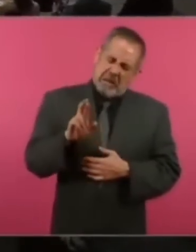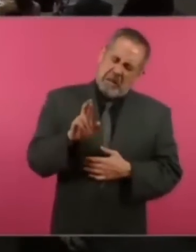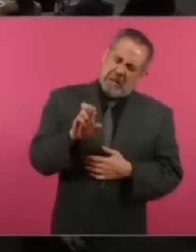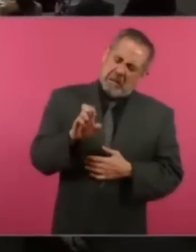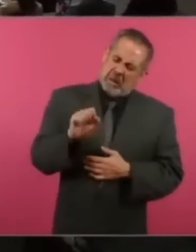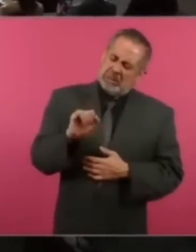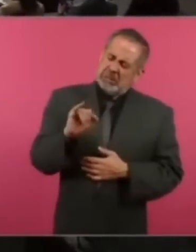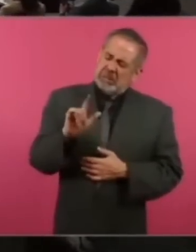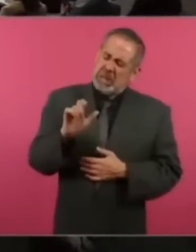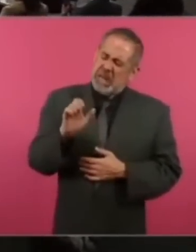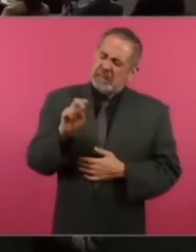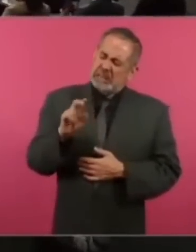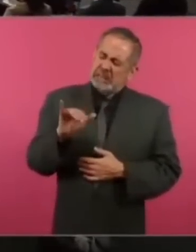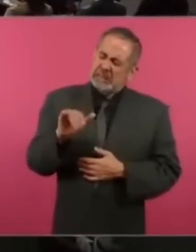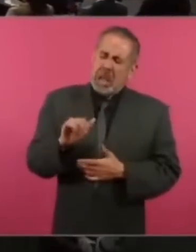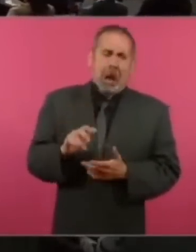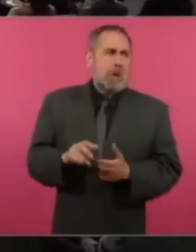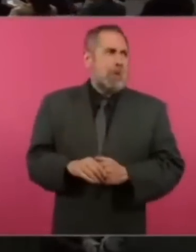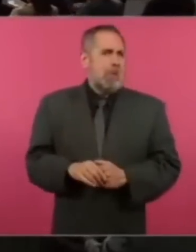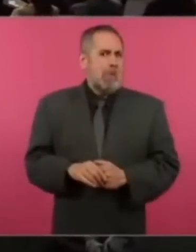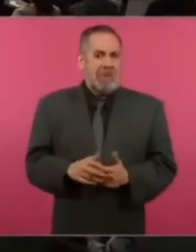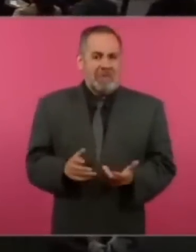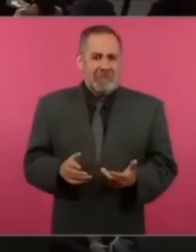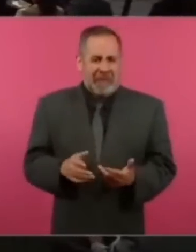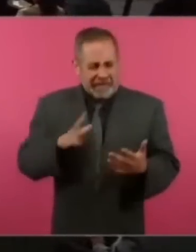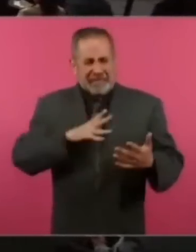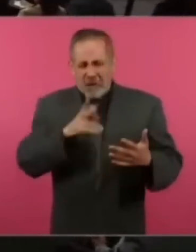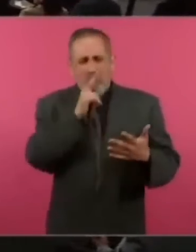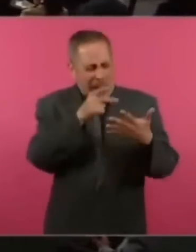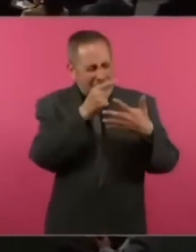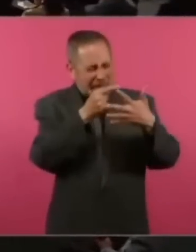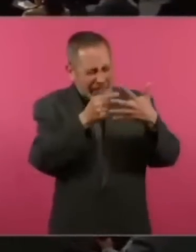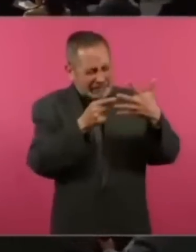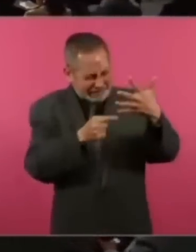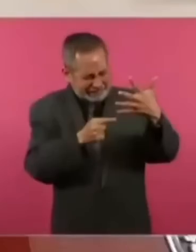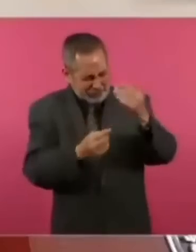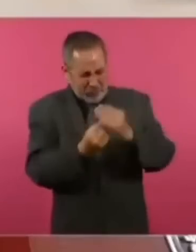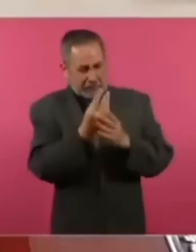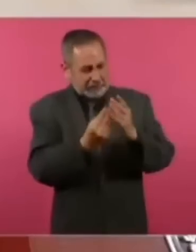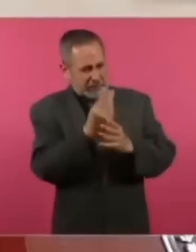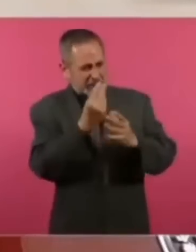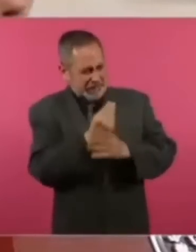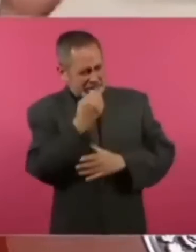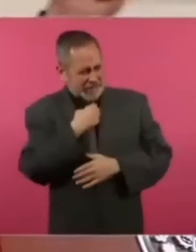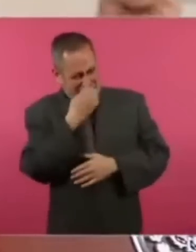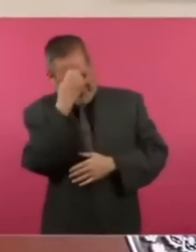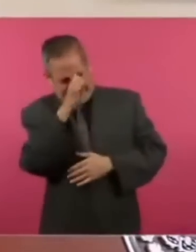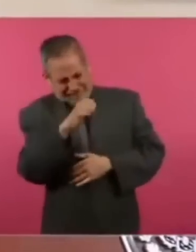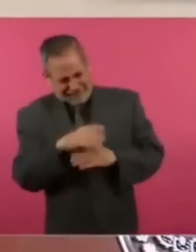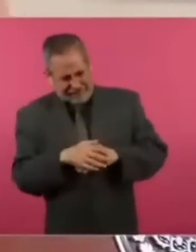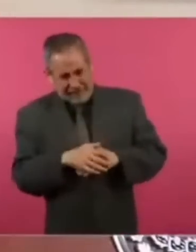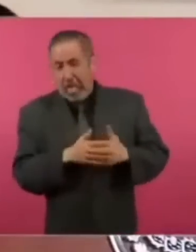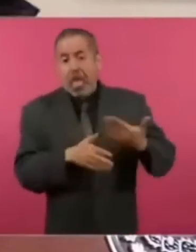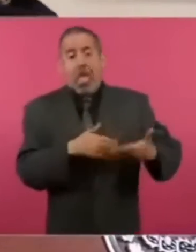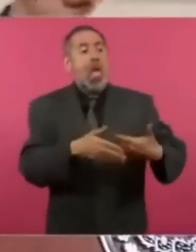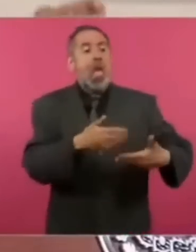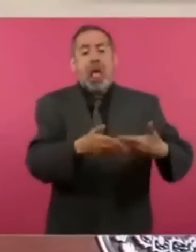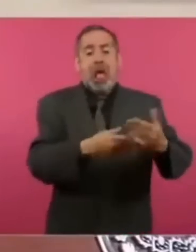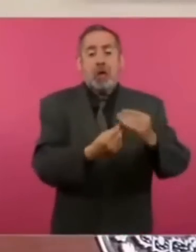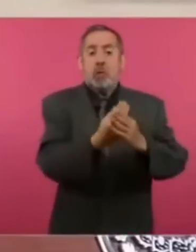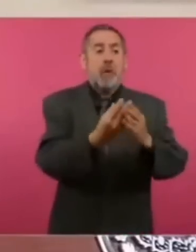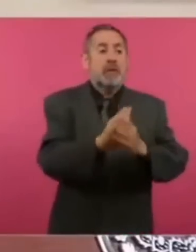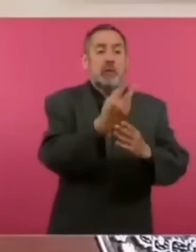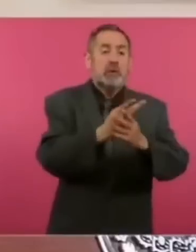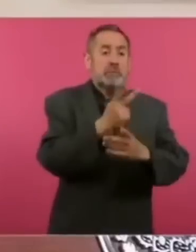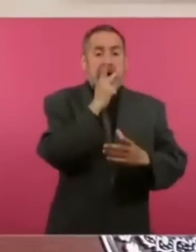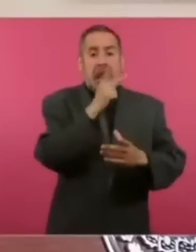Resiliencia. Les voy a decir más, tengo ahí un diccionario. Entonces, ahí se fueron.